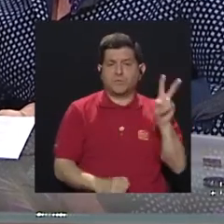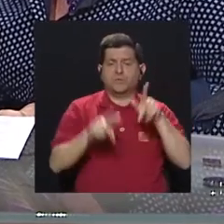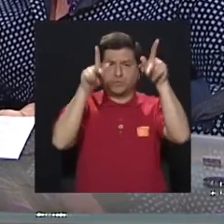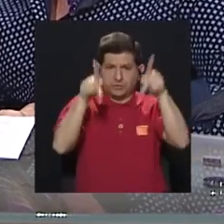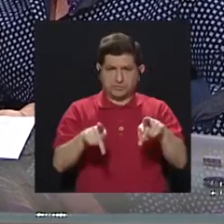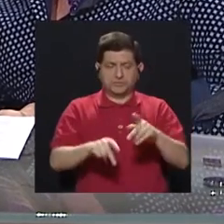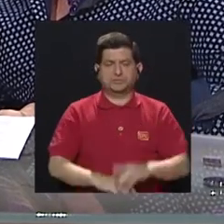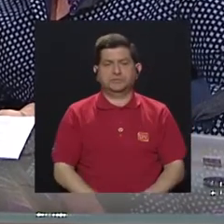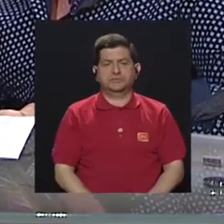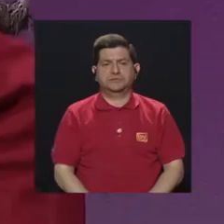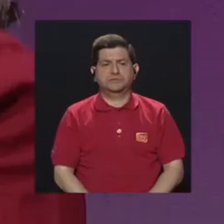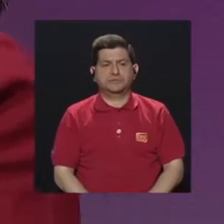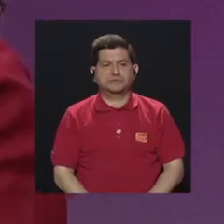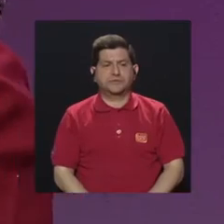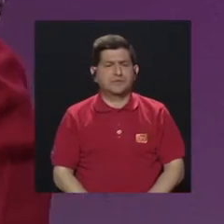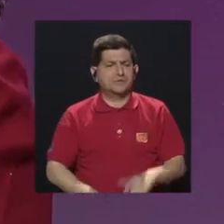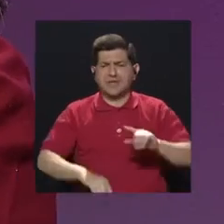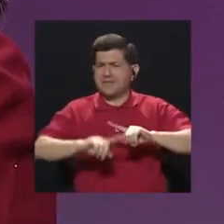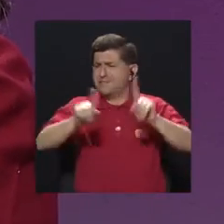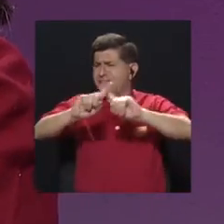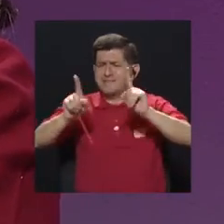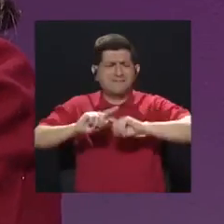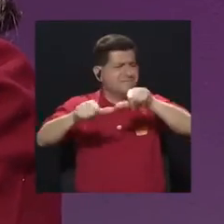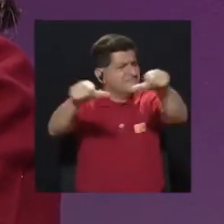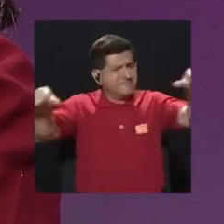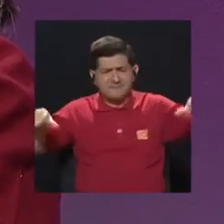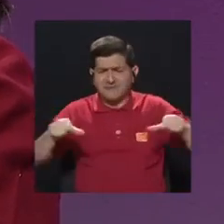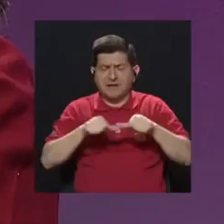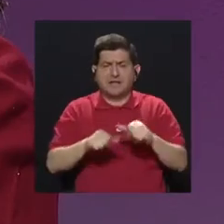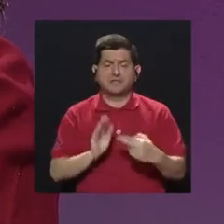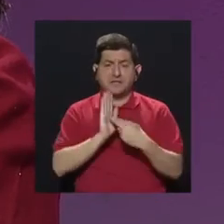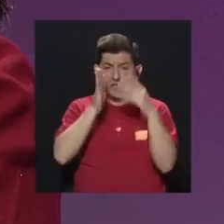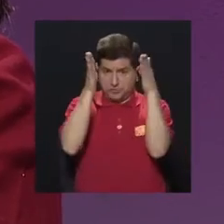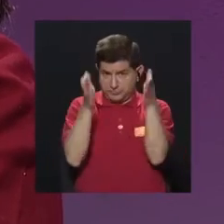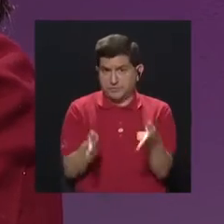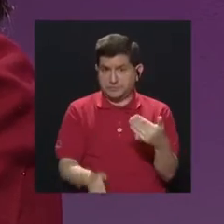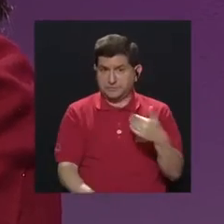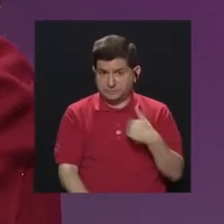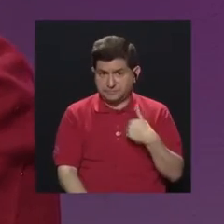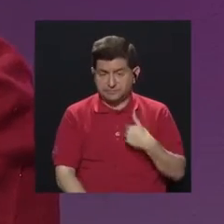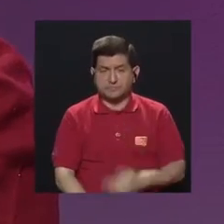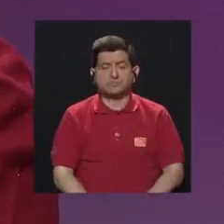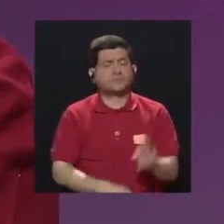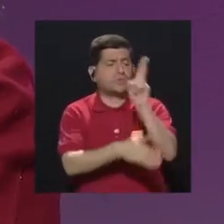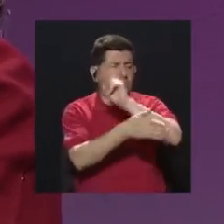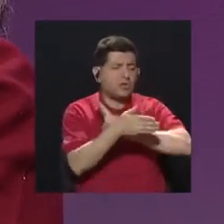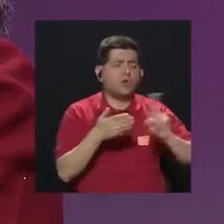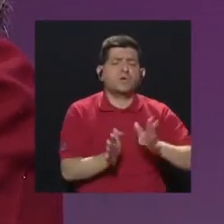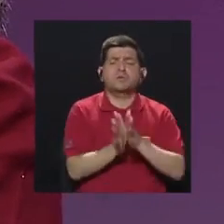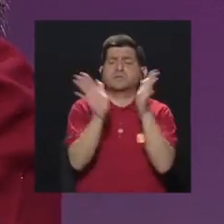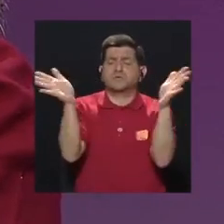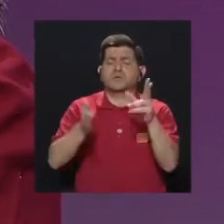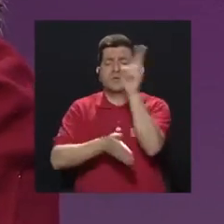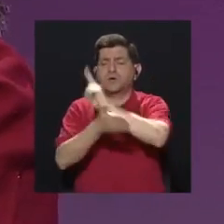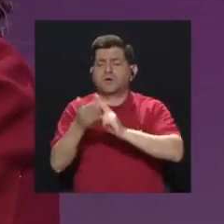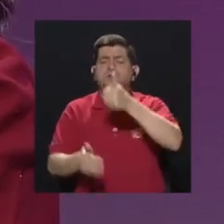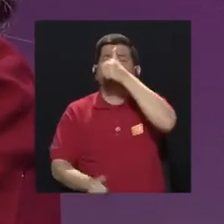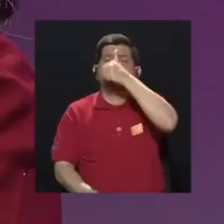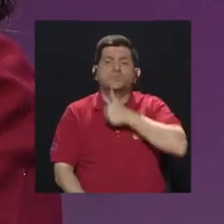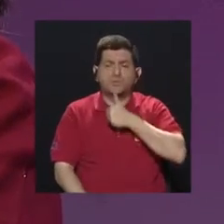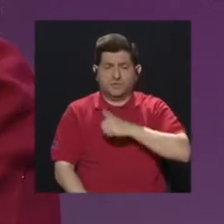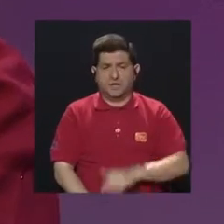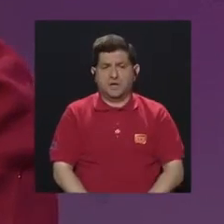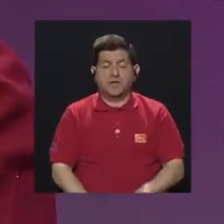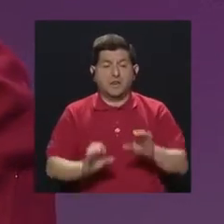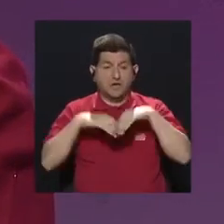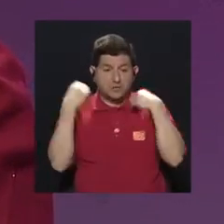de la mayor diversidad porque tenemos representantes de universidades públicas universidades privadas